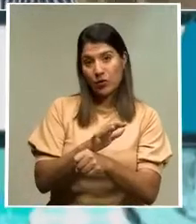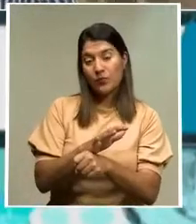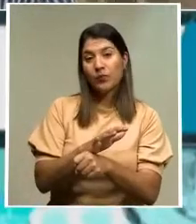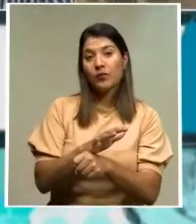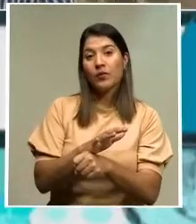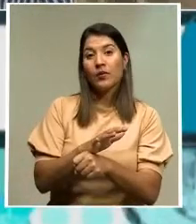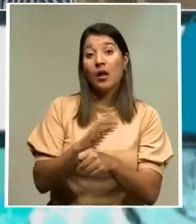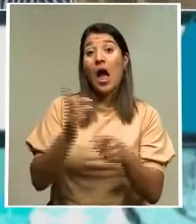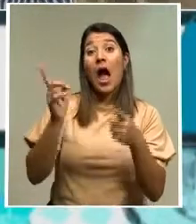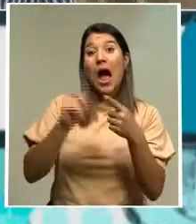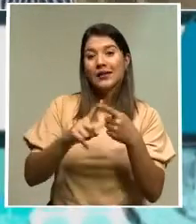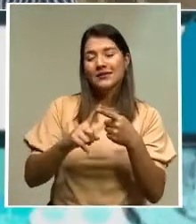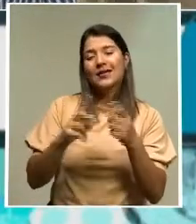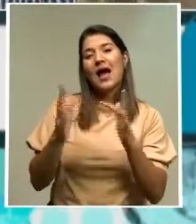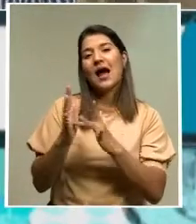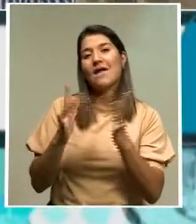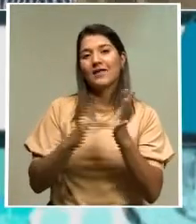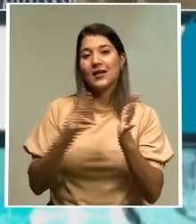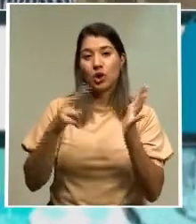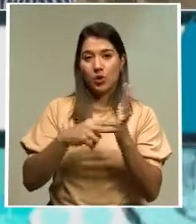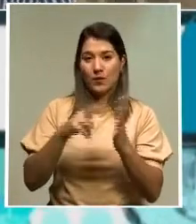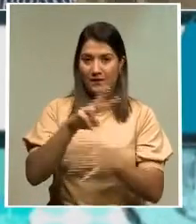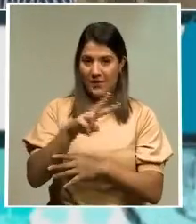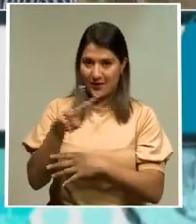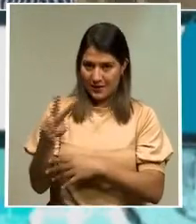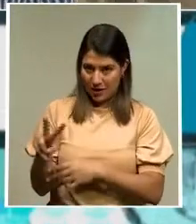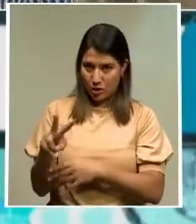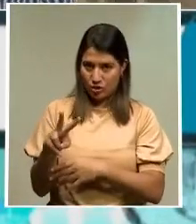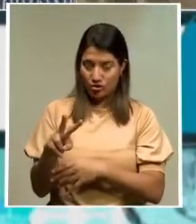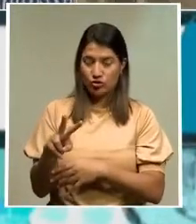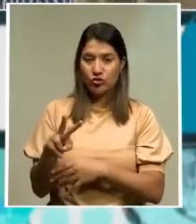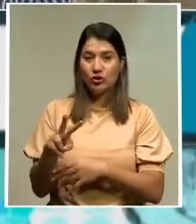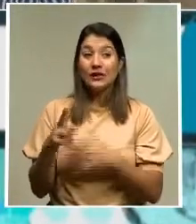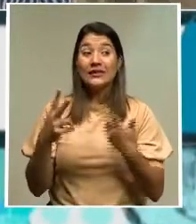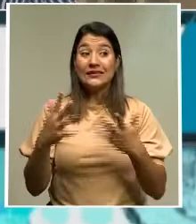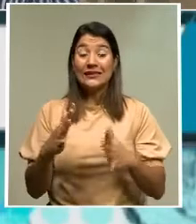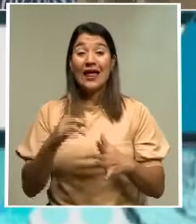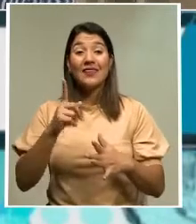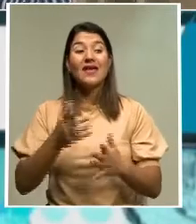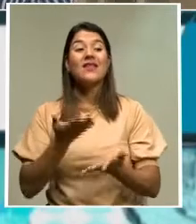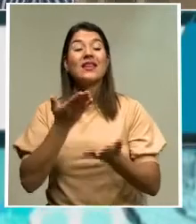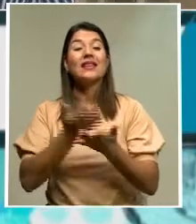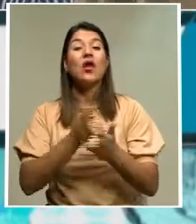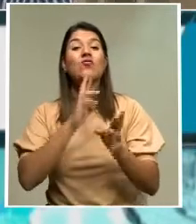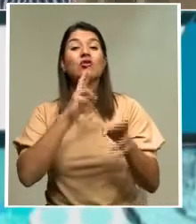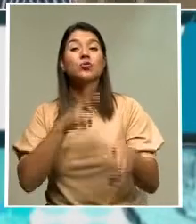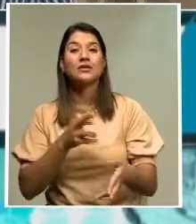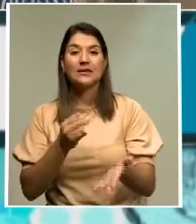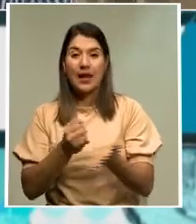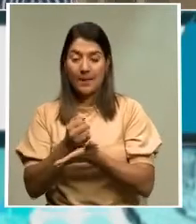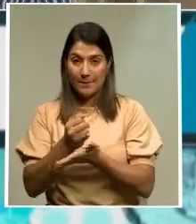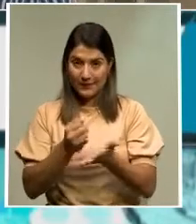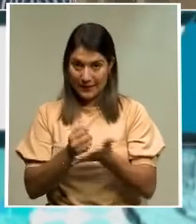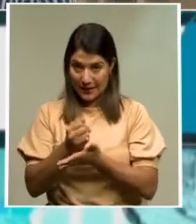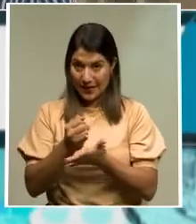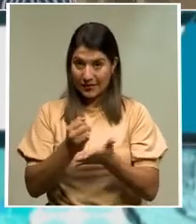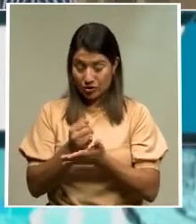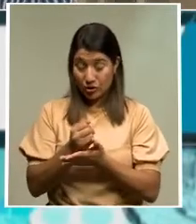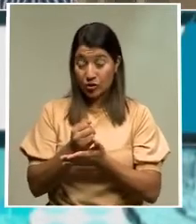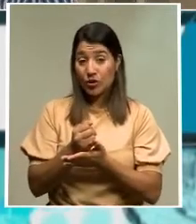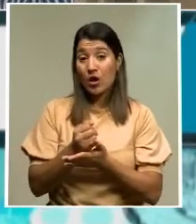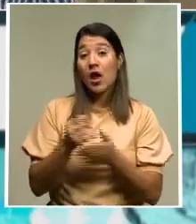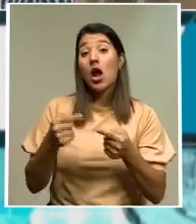abril del 2022 tendría que estar dando ya los resultados de la investigación que se dé entonces contra